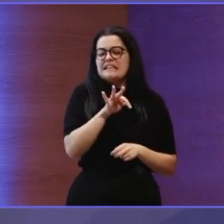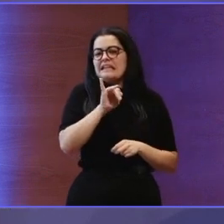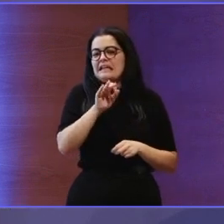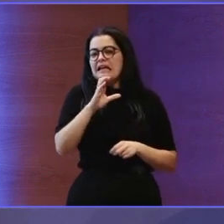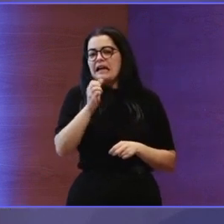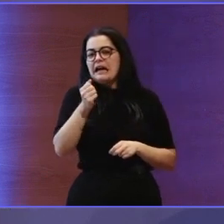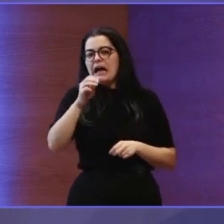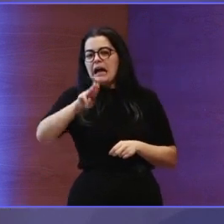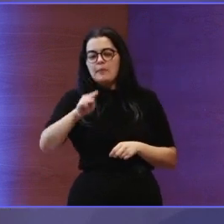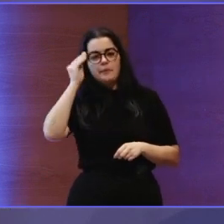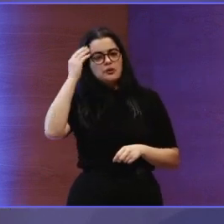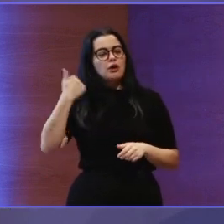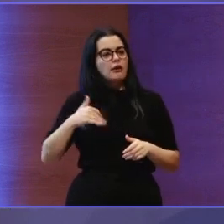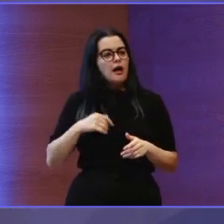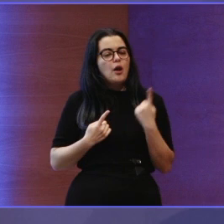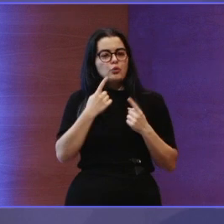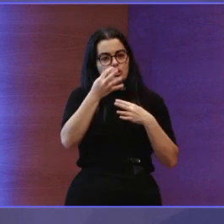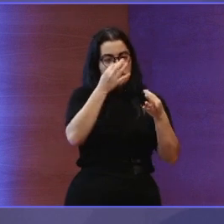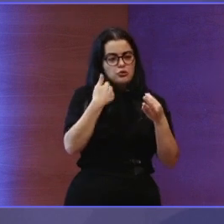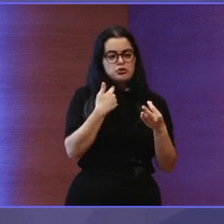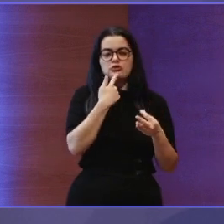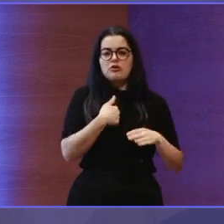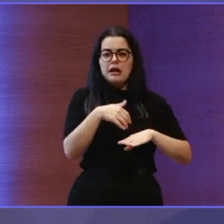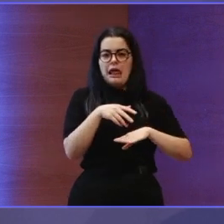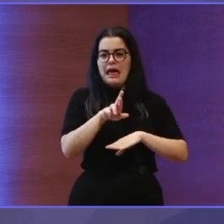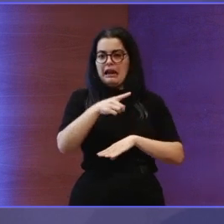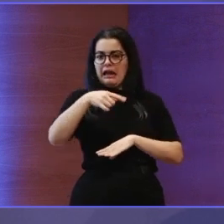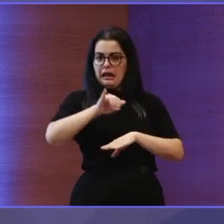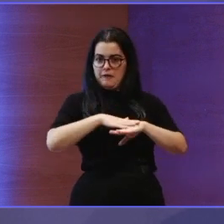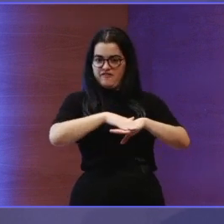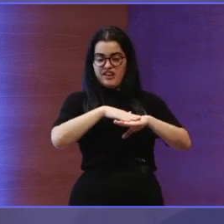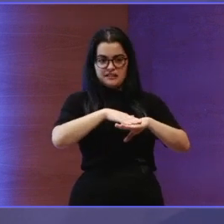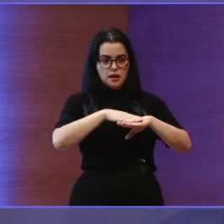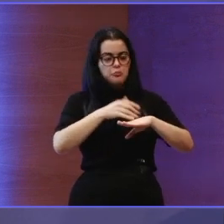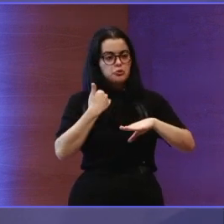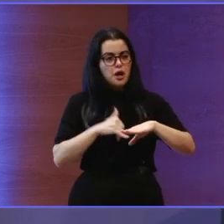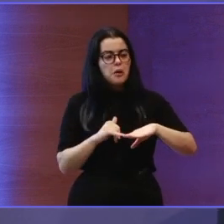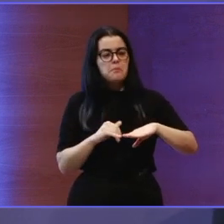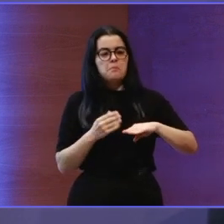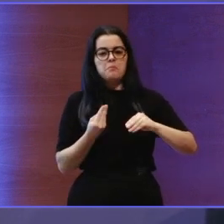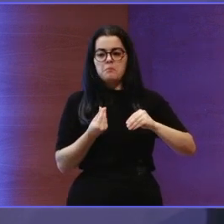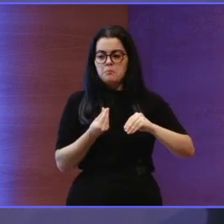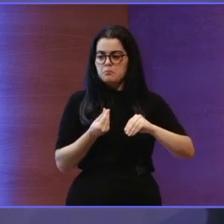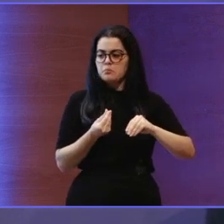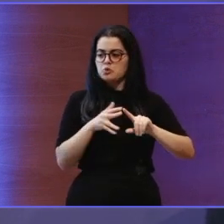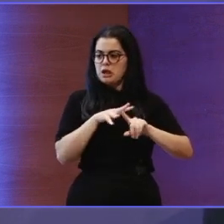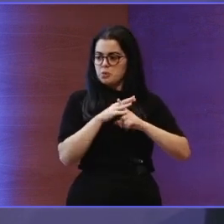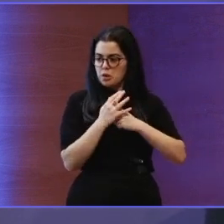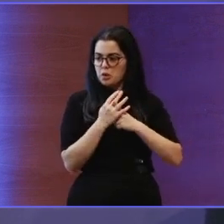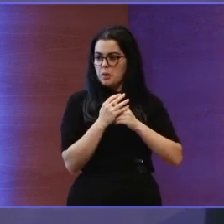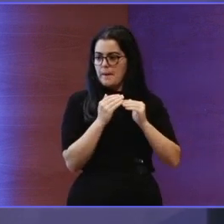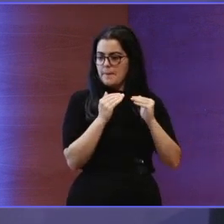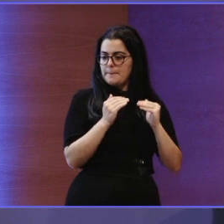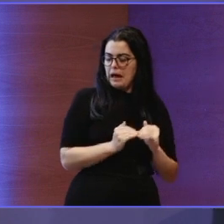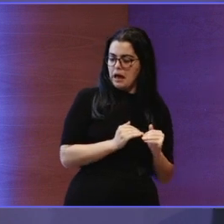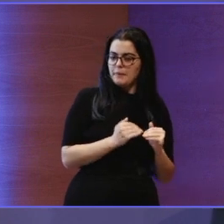tener algunos datos que nos dicen que la rgi base la rgi básica tiene una un una situación de not cap baja pero